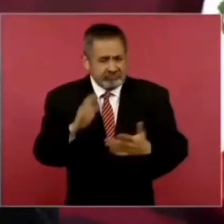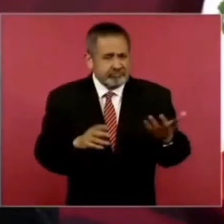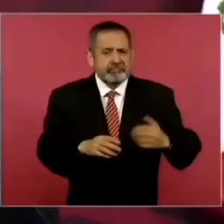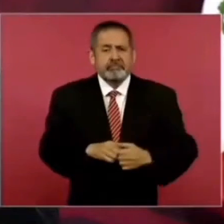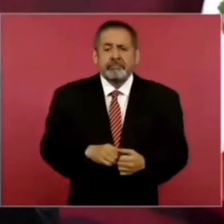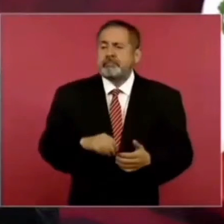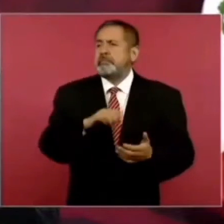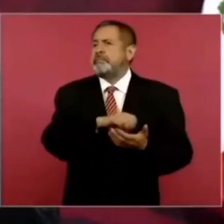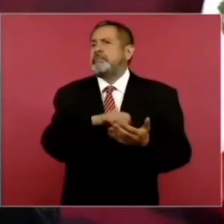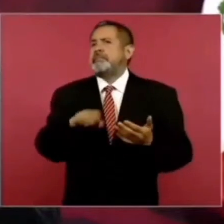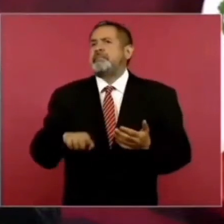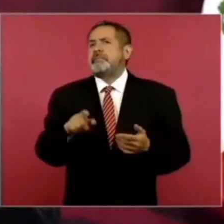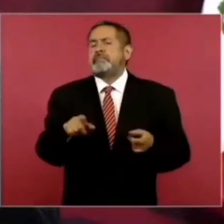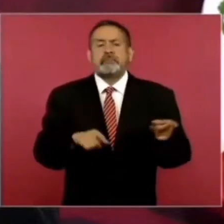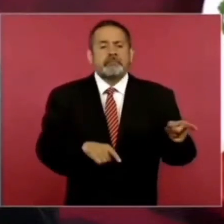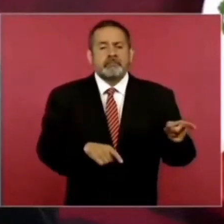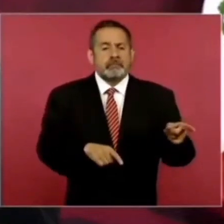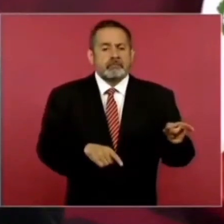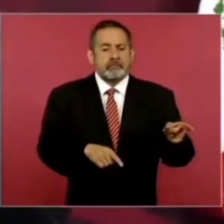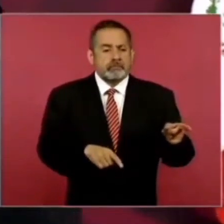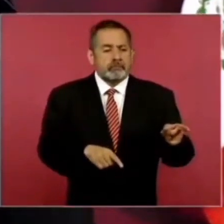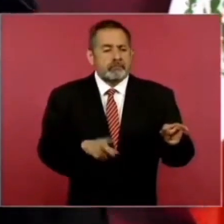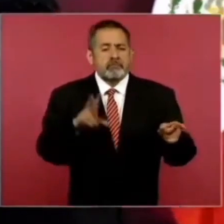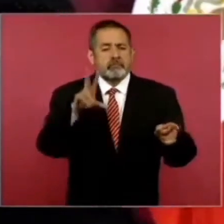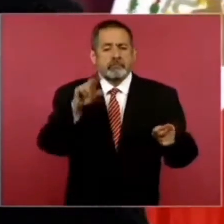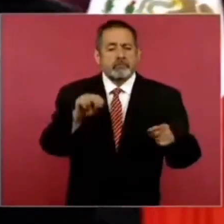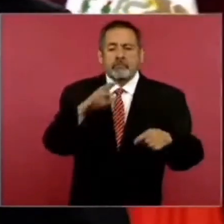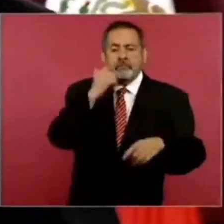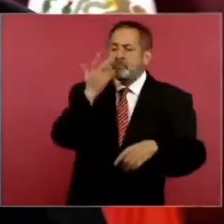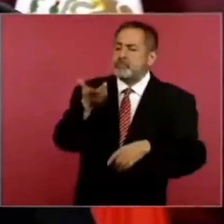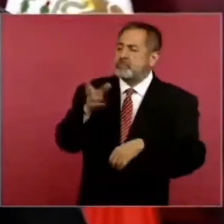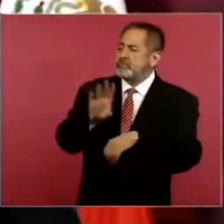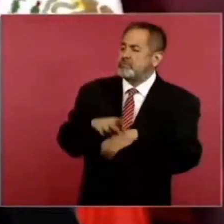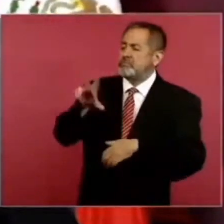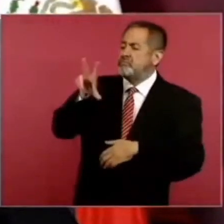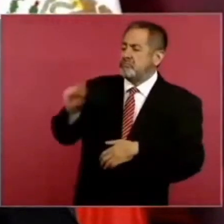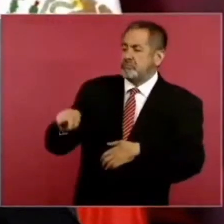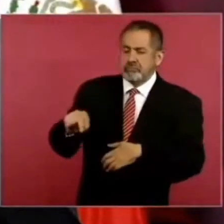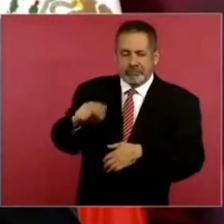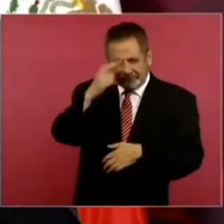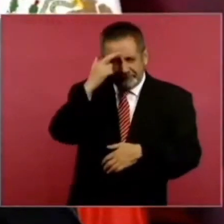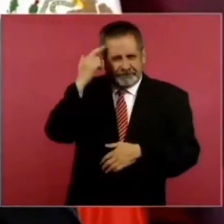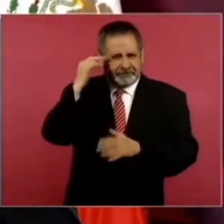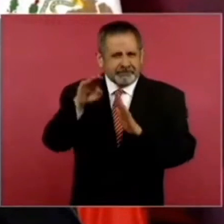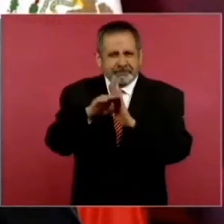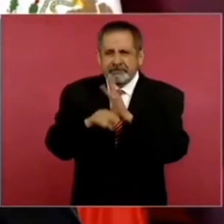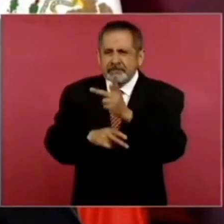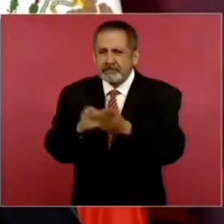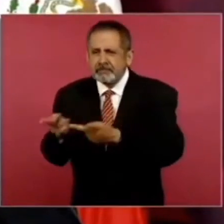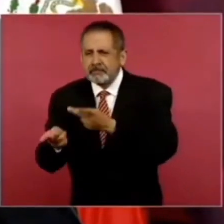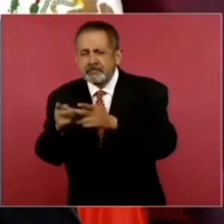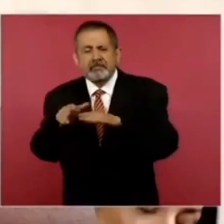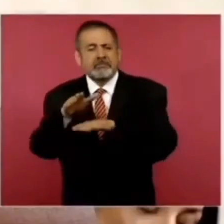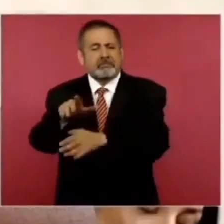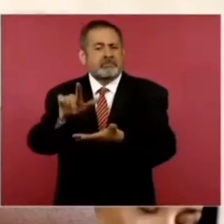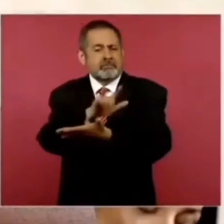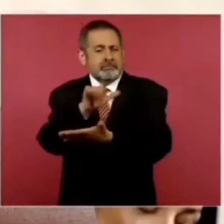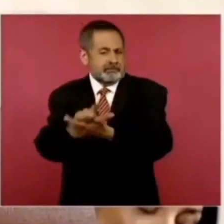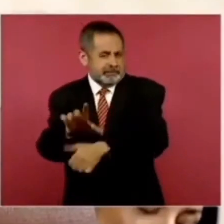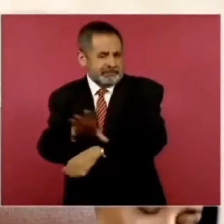no permitieron que se consultara al pueblo cuando se llevó a cabo la reforma energética.